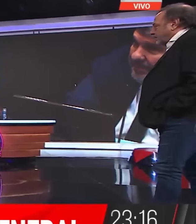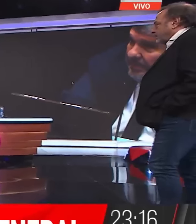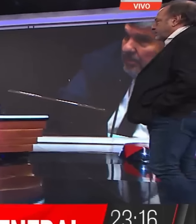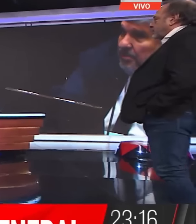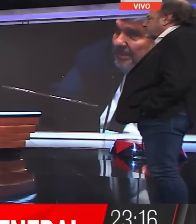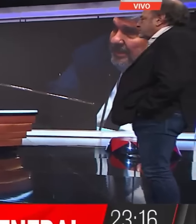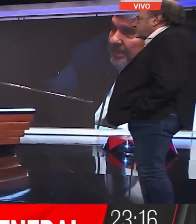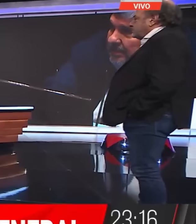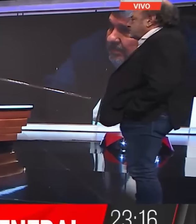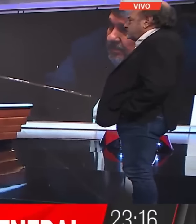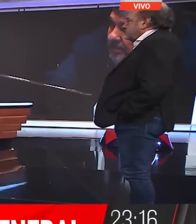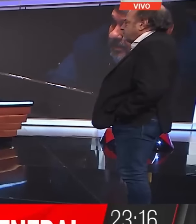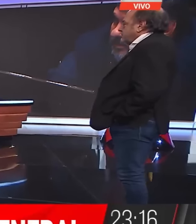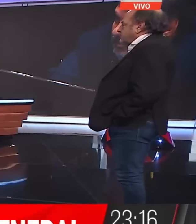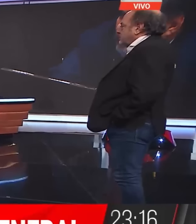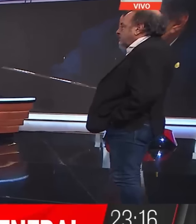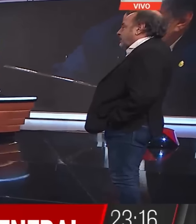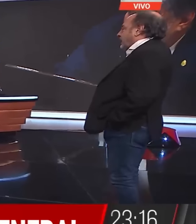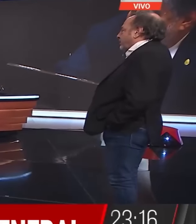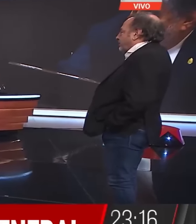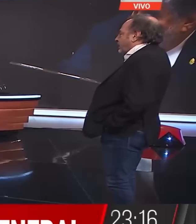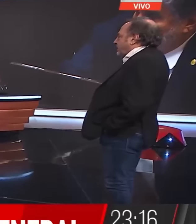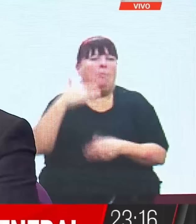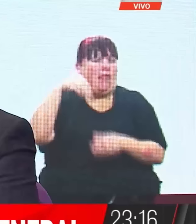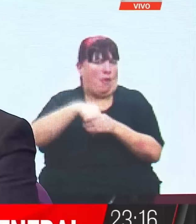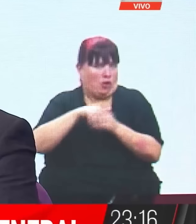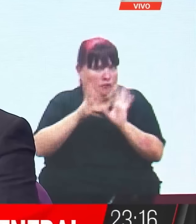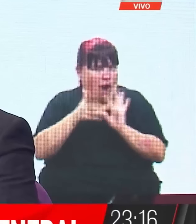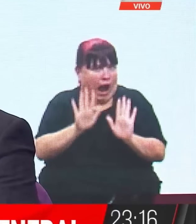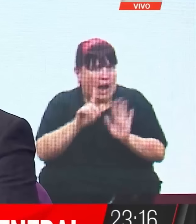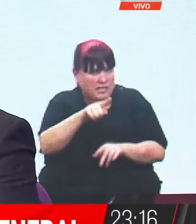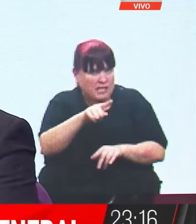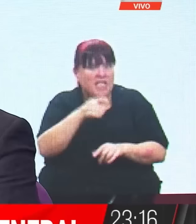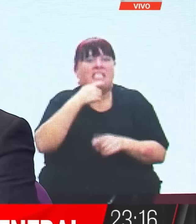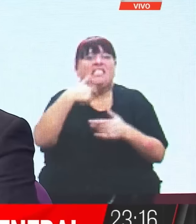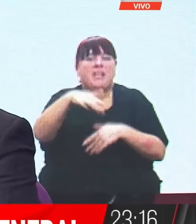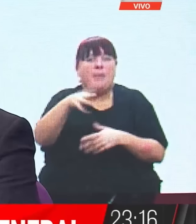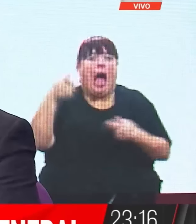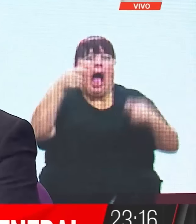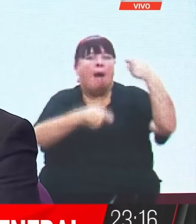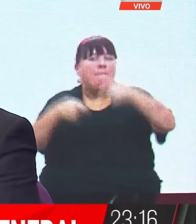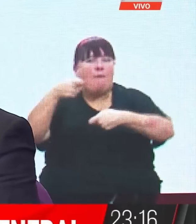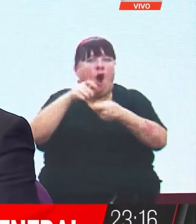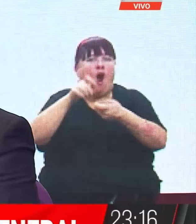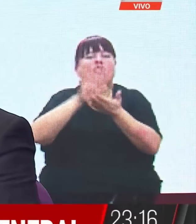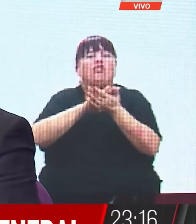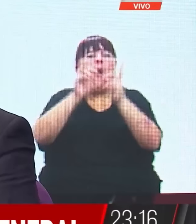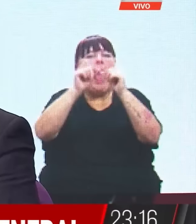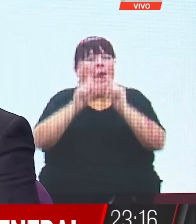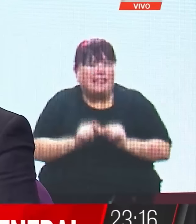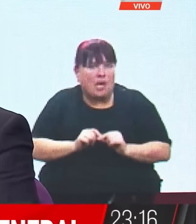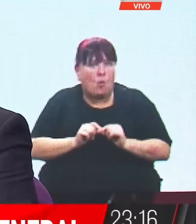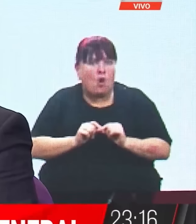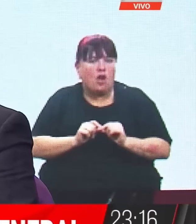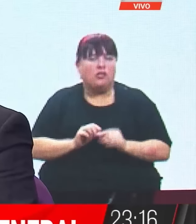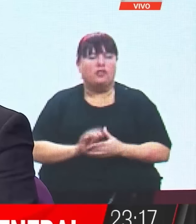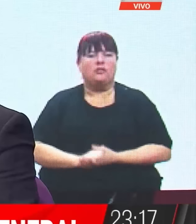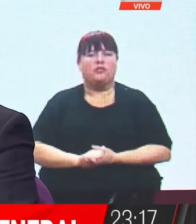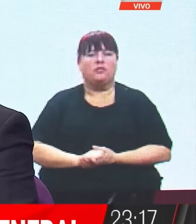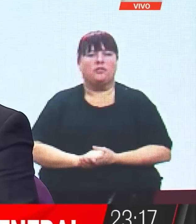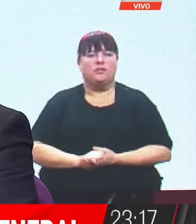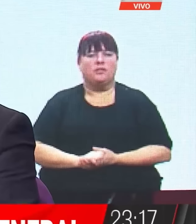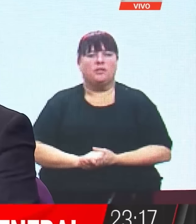la salida del Sí. avión para que, si esto Tenía que ocurría, volver. no tenía problemas porque iba Victoria Villarroel, Desempataba. obviamente, a